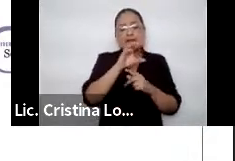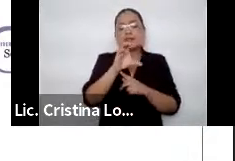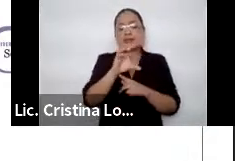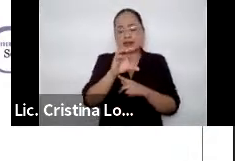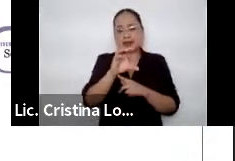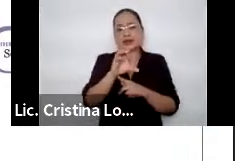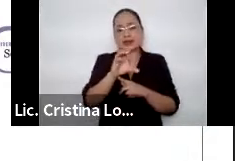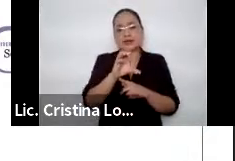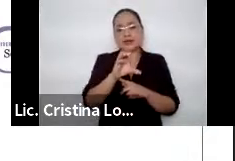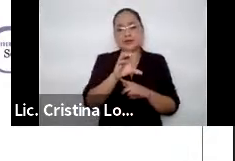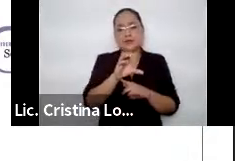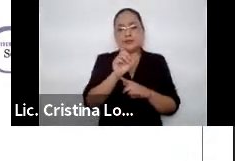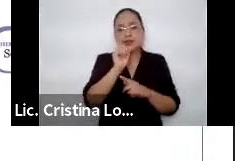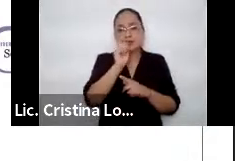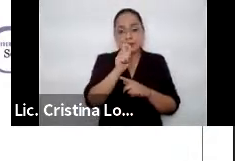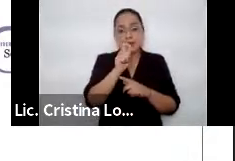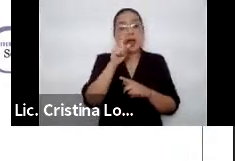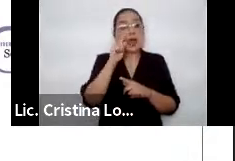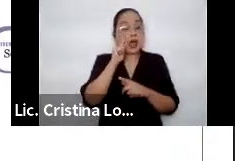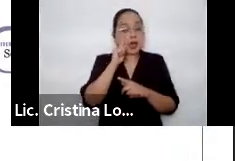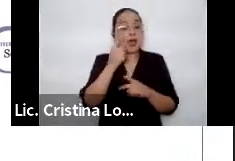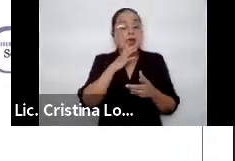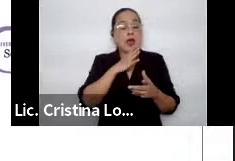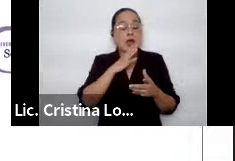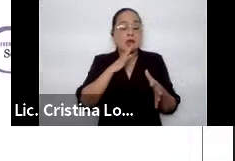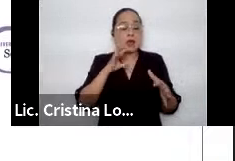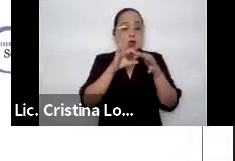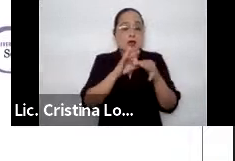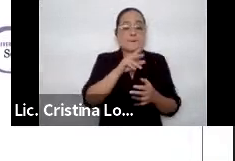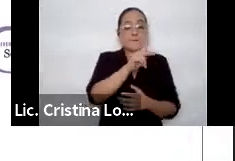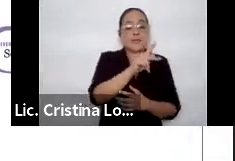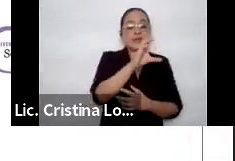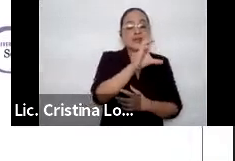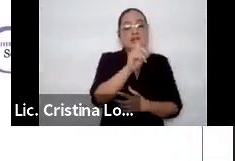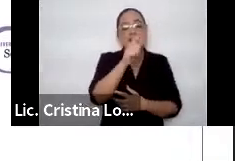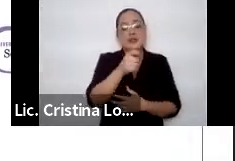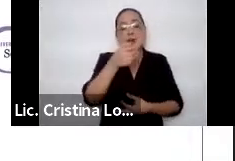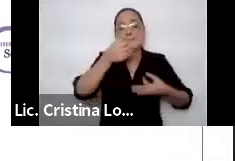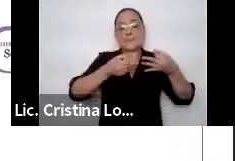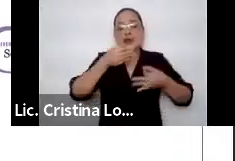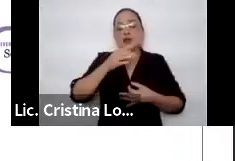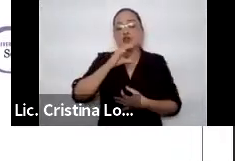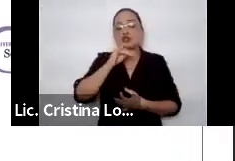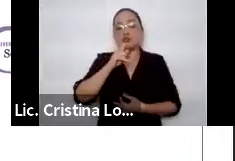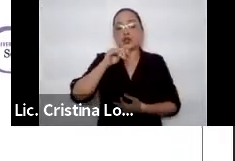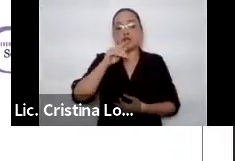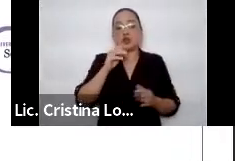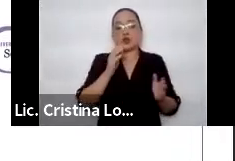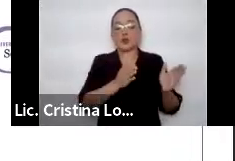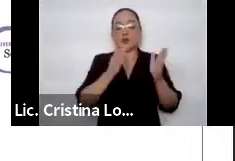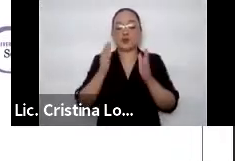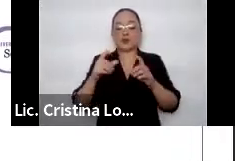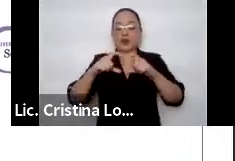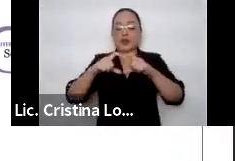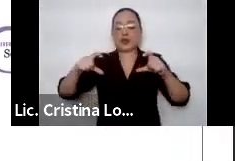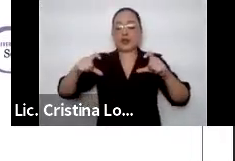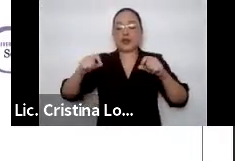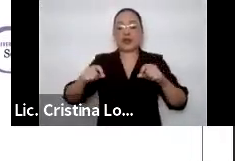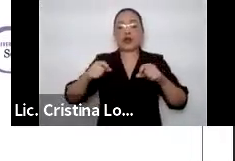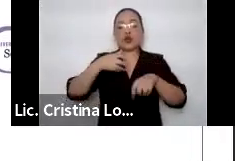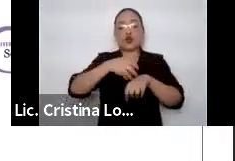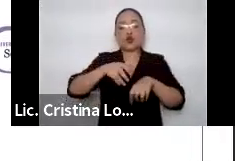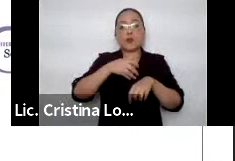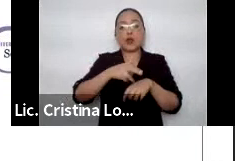Cuando veamos una tesis con estas letras, ya sabemos que es un pleno de circuito. A continuación viene el número del circuito en